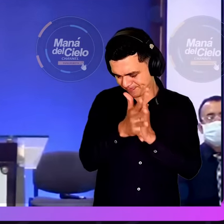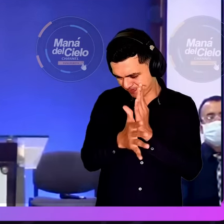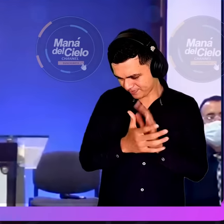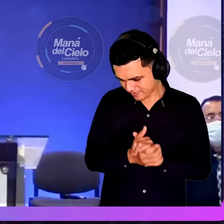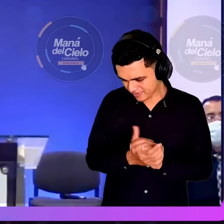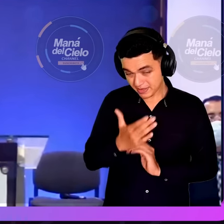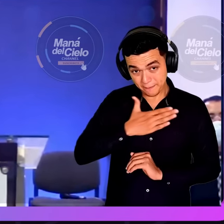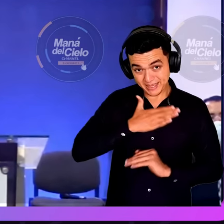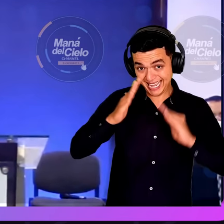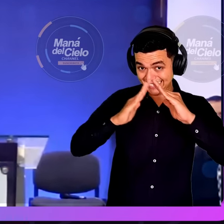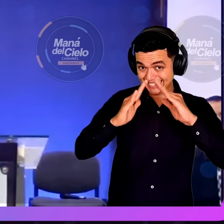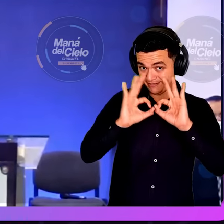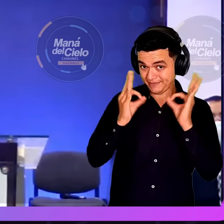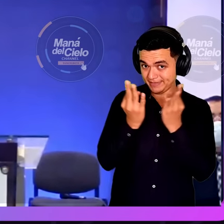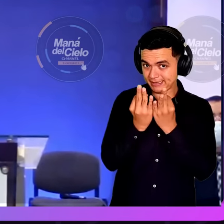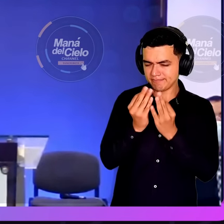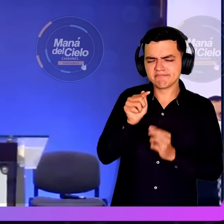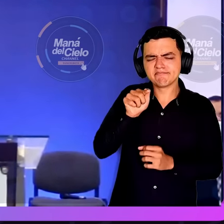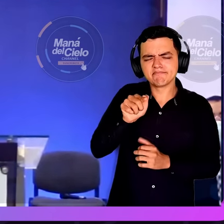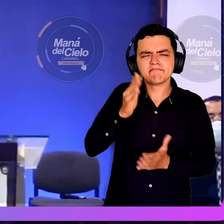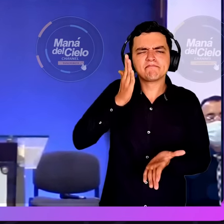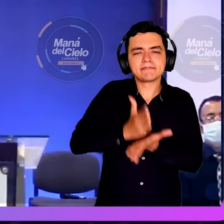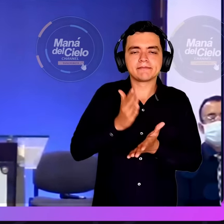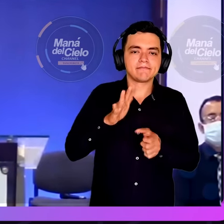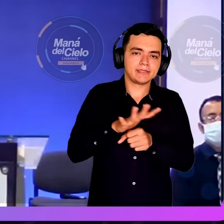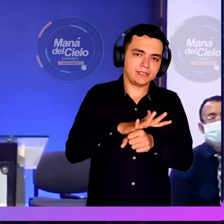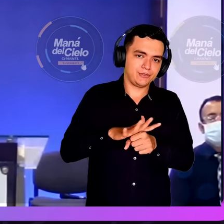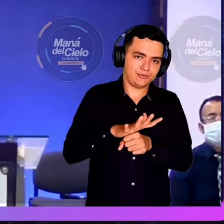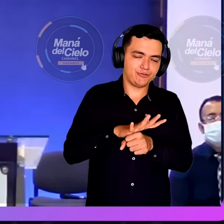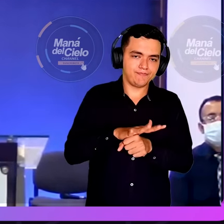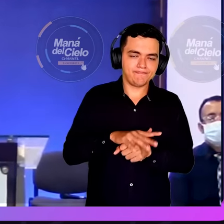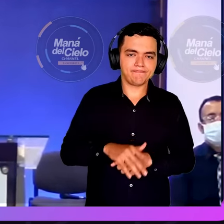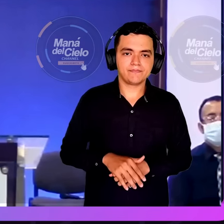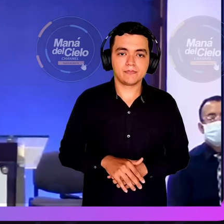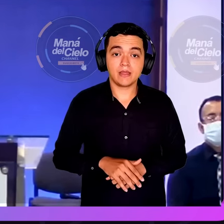¿Cómo no valdría la pena esta mañana serle fiel?